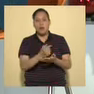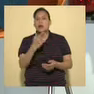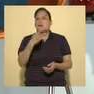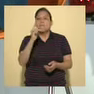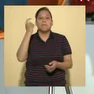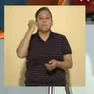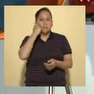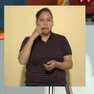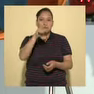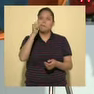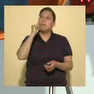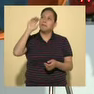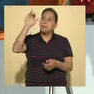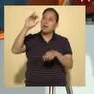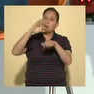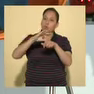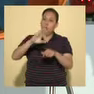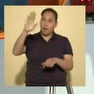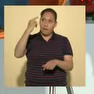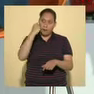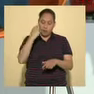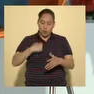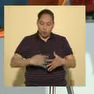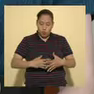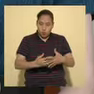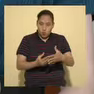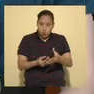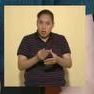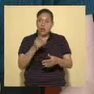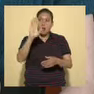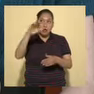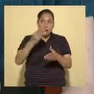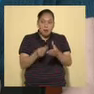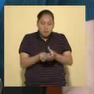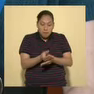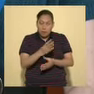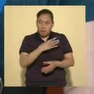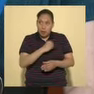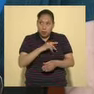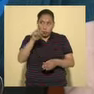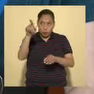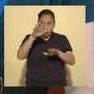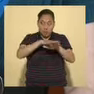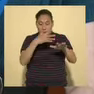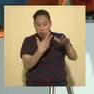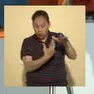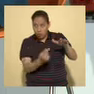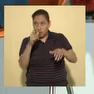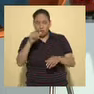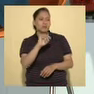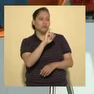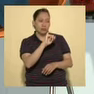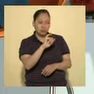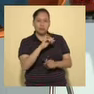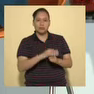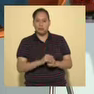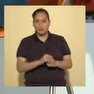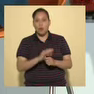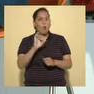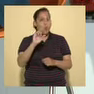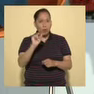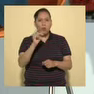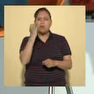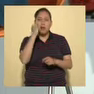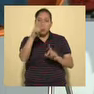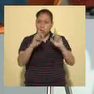importante siempre comentar con el médico, con la enfermera, oiga, doctor, el tamiz metabólico. Claro. ¿Ok? Ok, doctor, pues si tienen gracias.